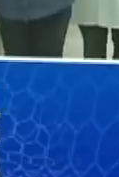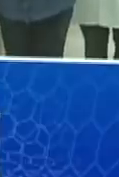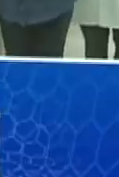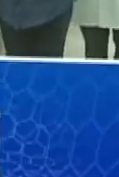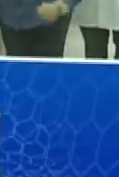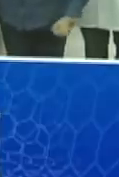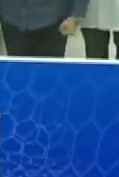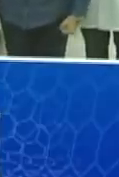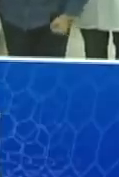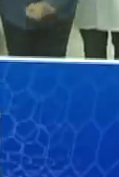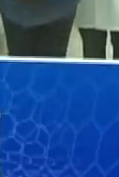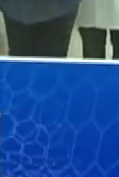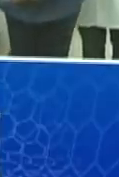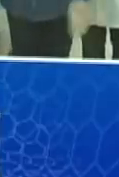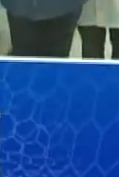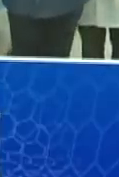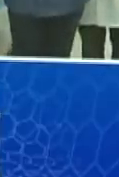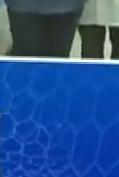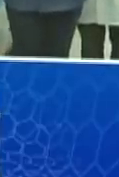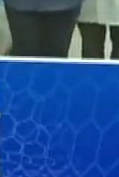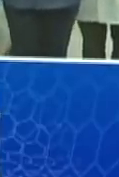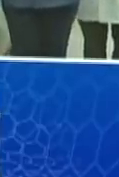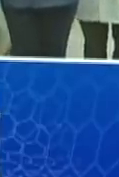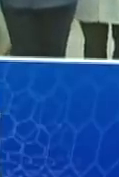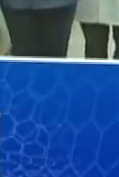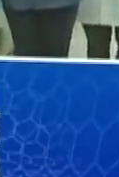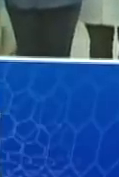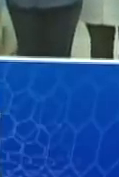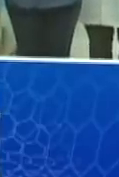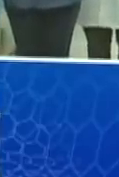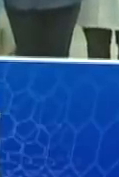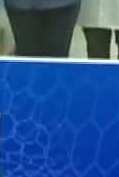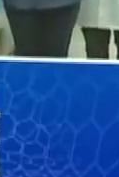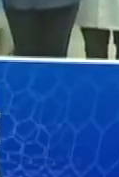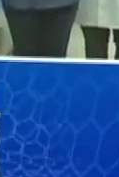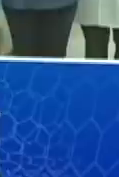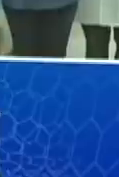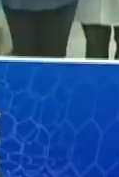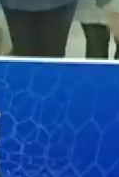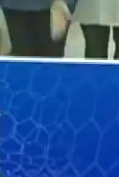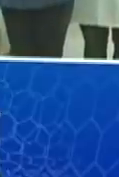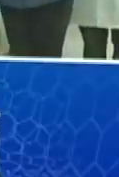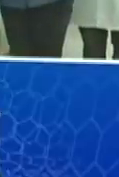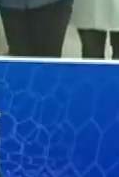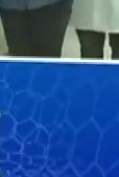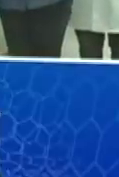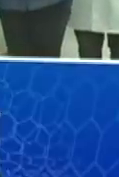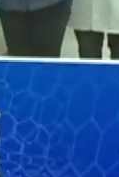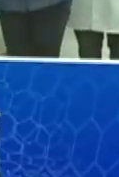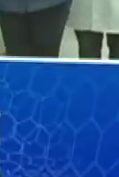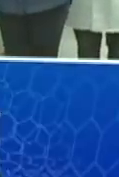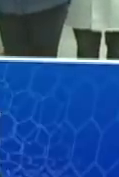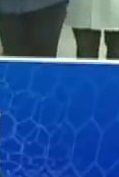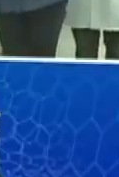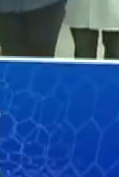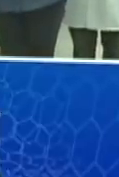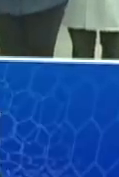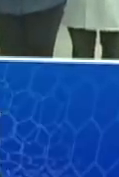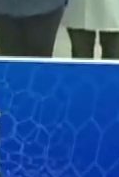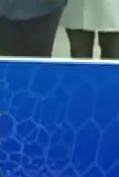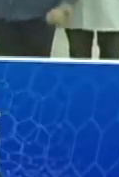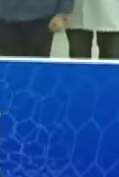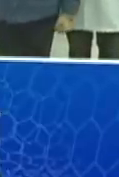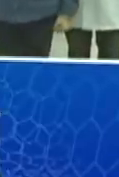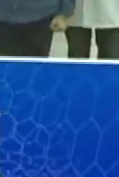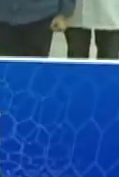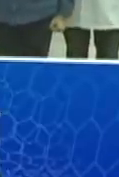Entonces, presidente, aquí tenemos pues esta obra hermosa hecha en revolución para nuestro pueblo. ¡Que vivan